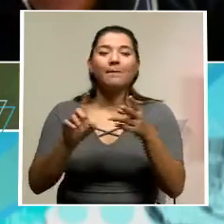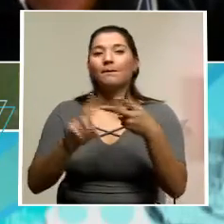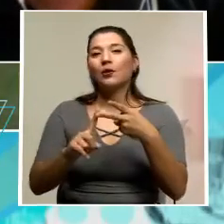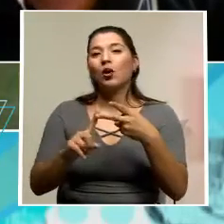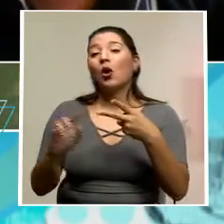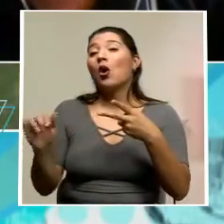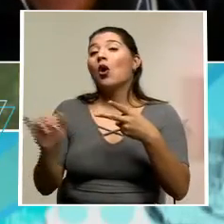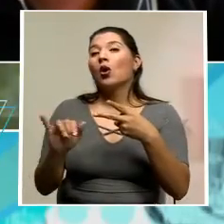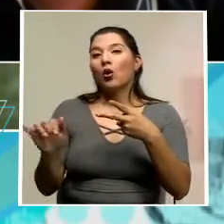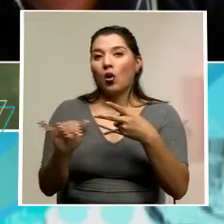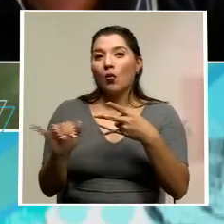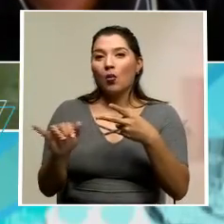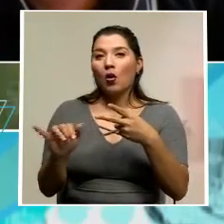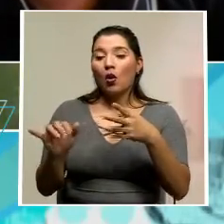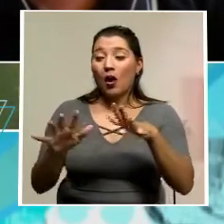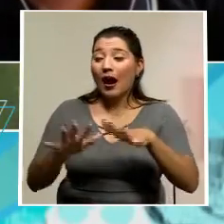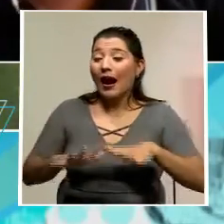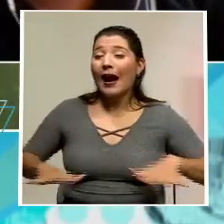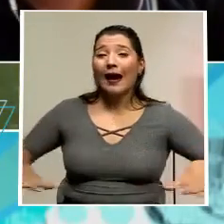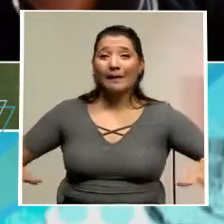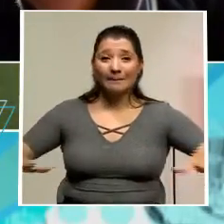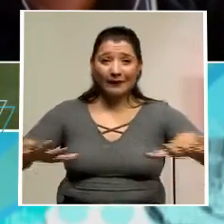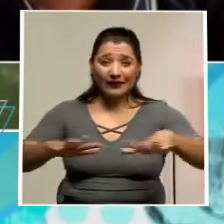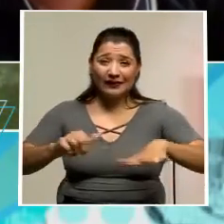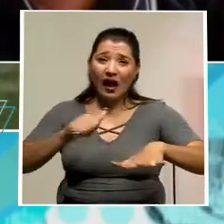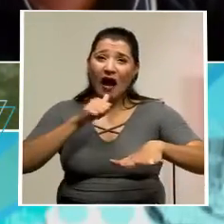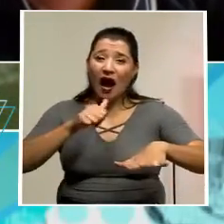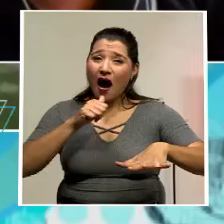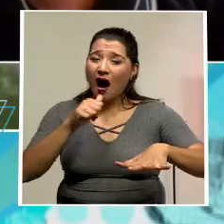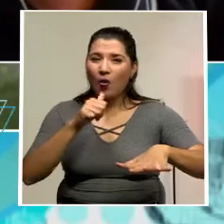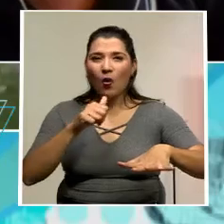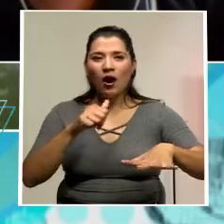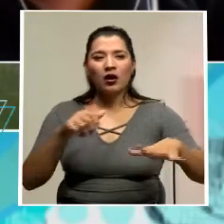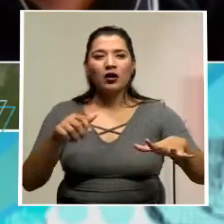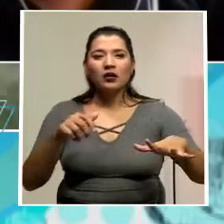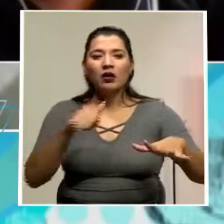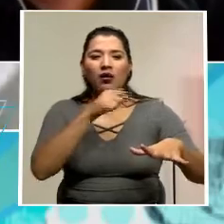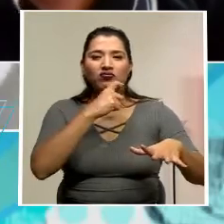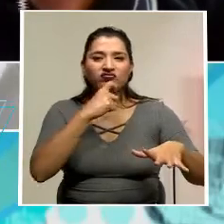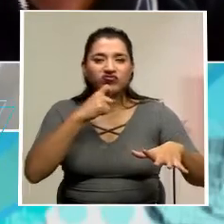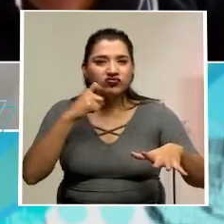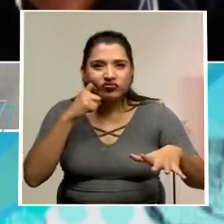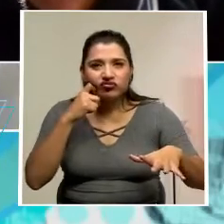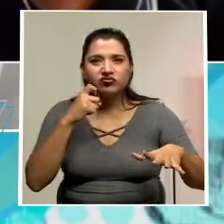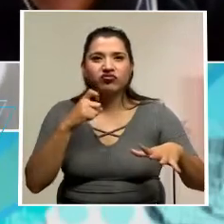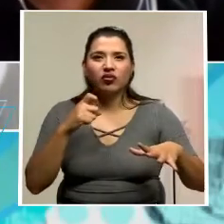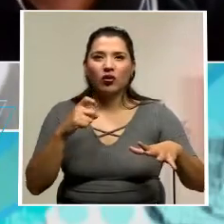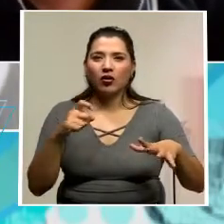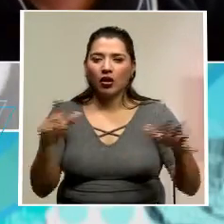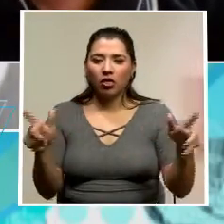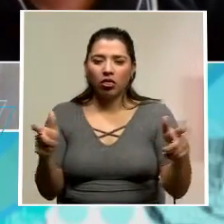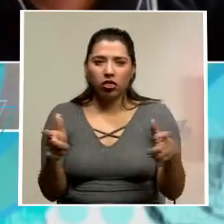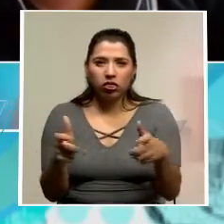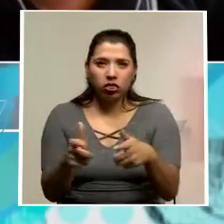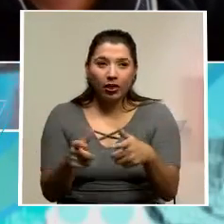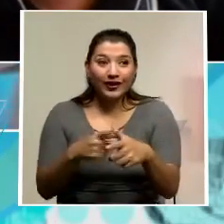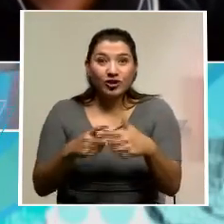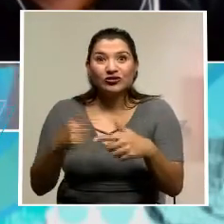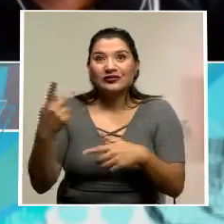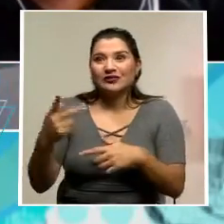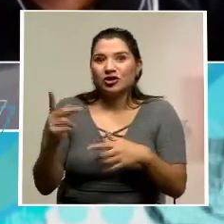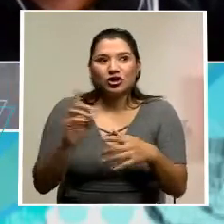la contaminación de los ambientes acuáticos donde vive el pez sierra, pone en peligro a sus